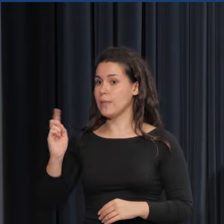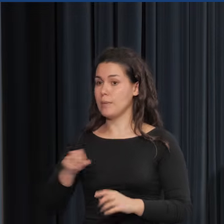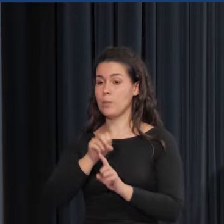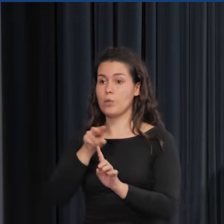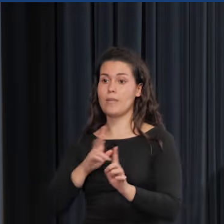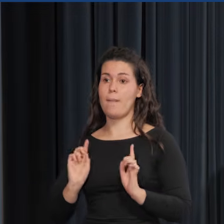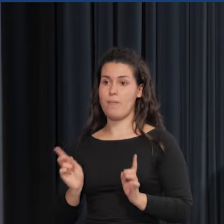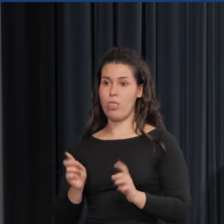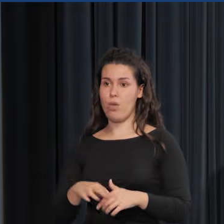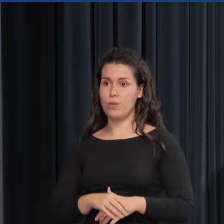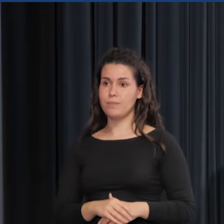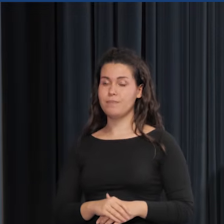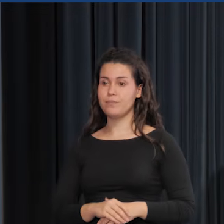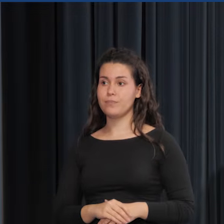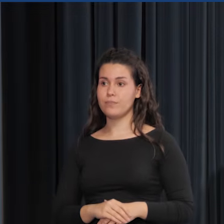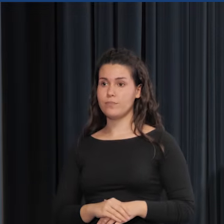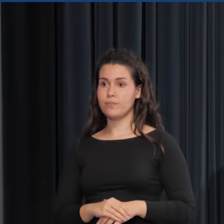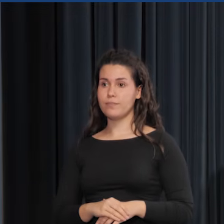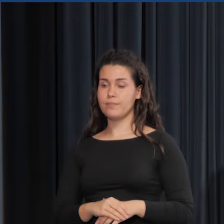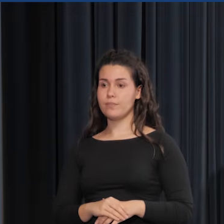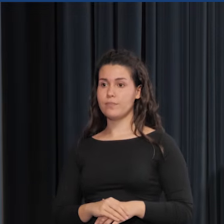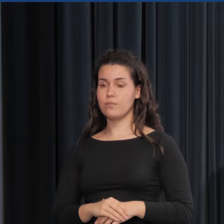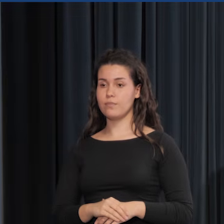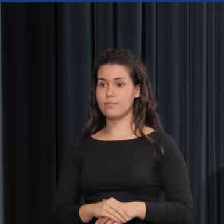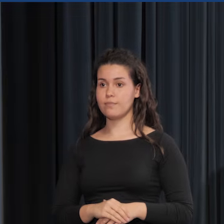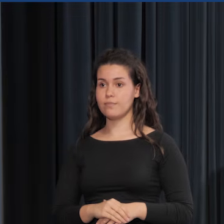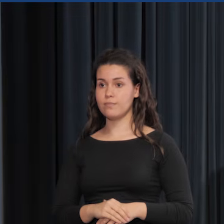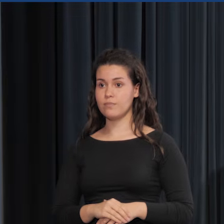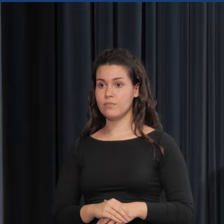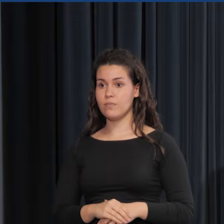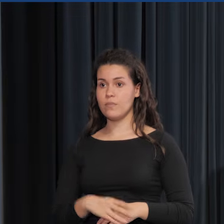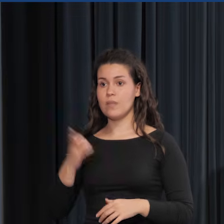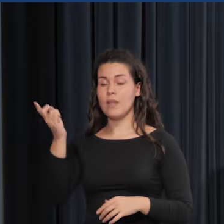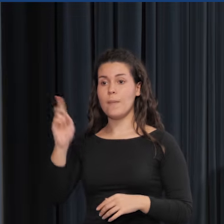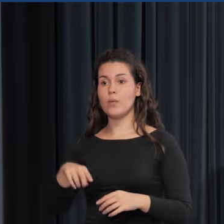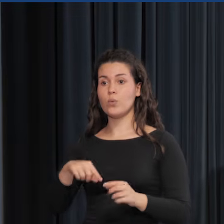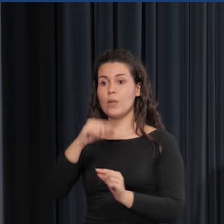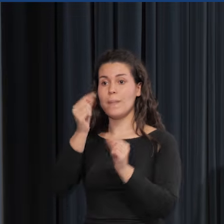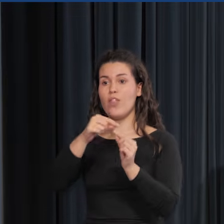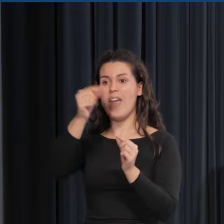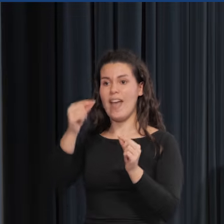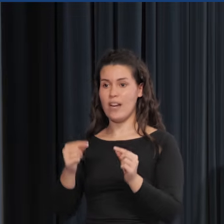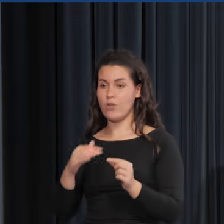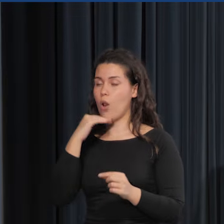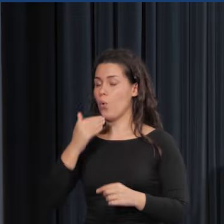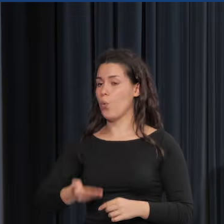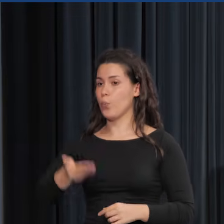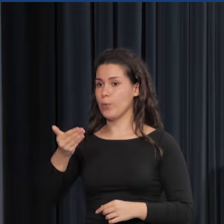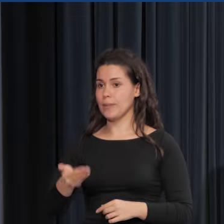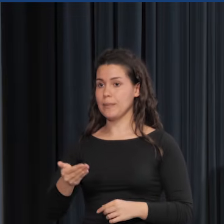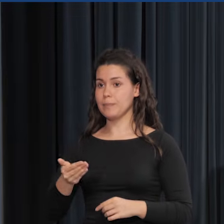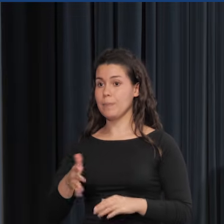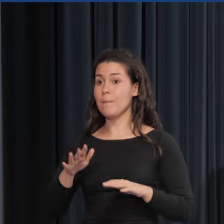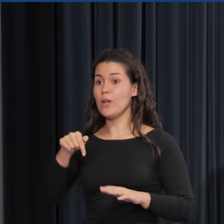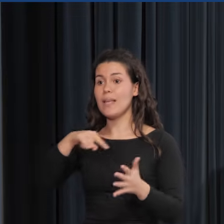preventivo. Y vengo diciendo que tenemos un elemento gráfico, tiene una componente gráfica importante, pero lo